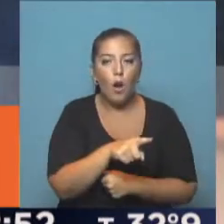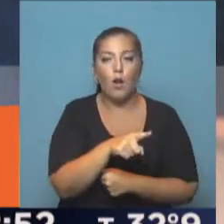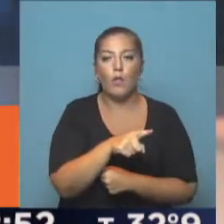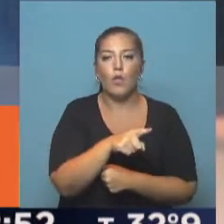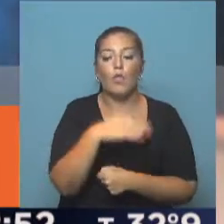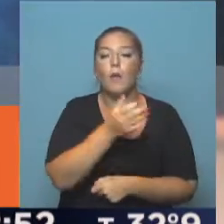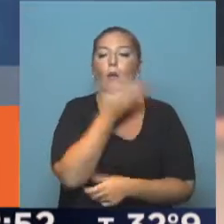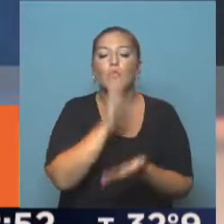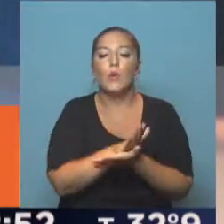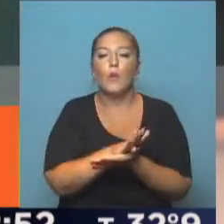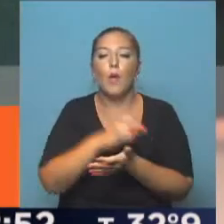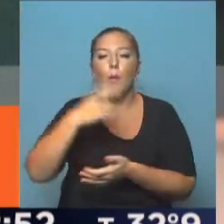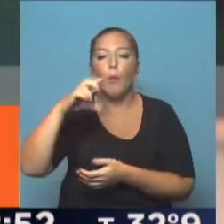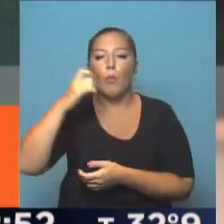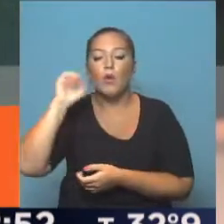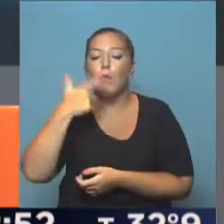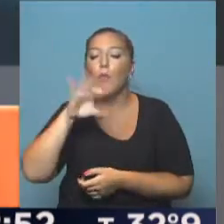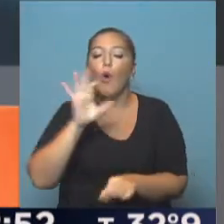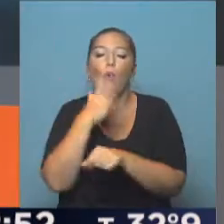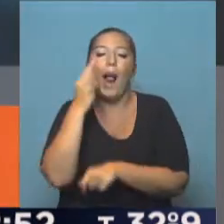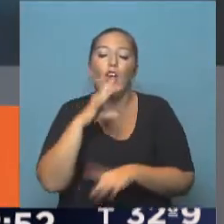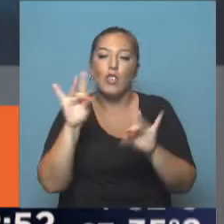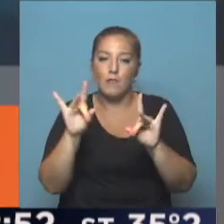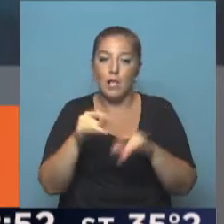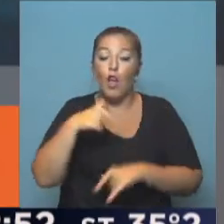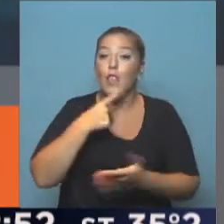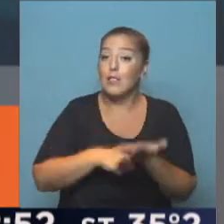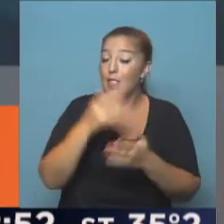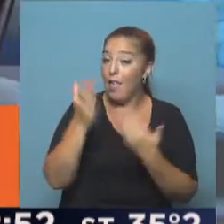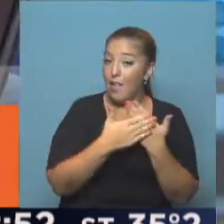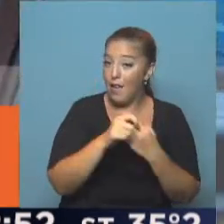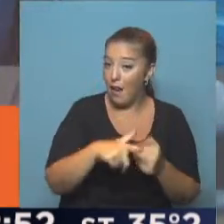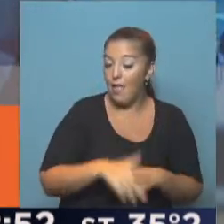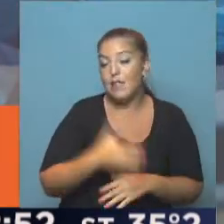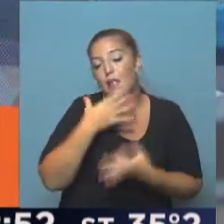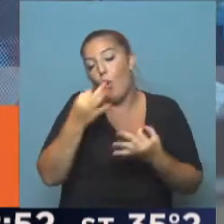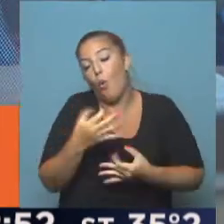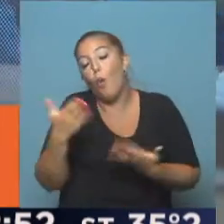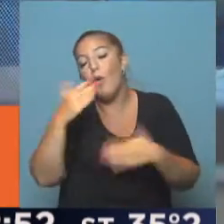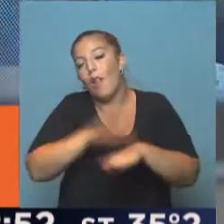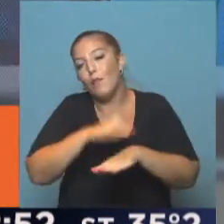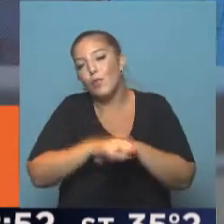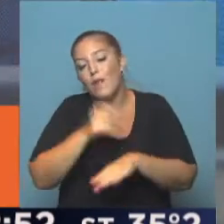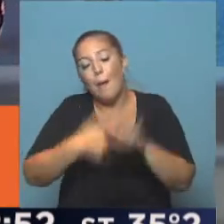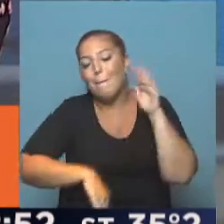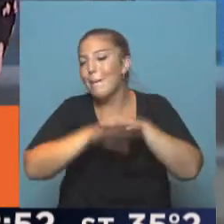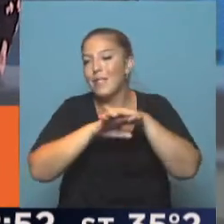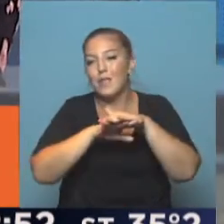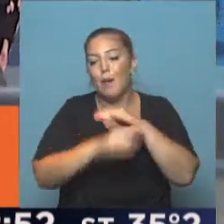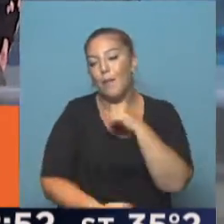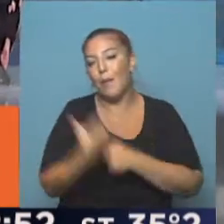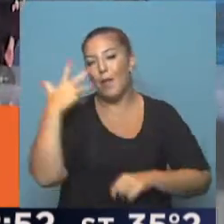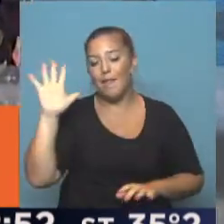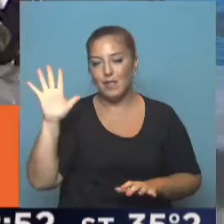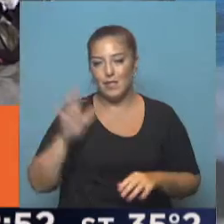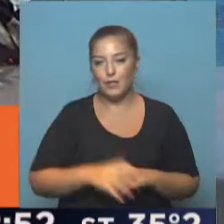hay que hablar del populismo como un fenómeno complejo. Pero ahora define la izquierda. Probablemente tenga la máxima responsabilidad por primera vez de